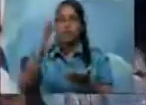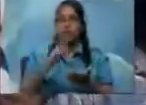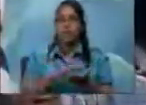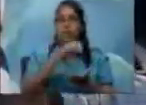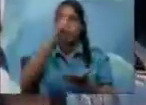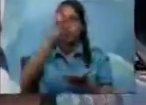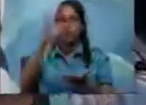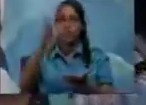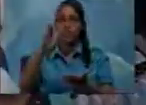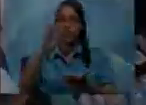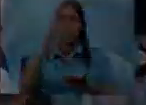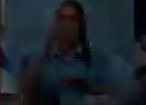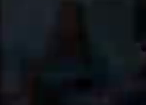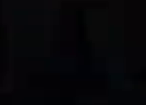Dios gloria a Dios